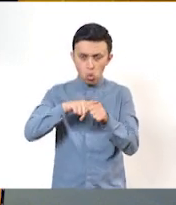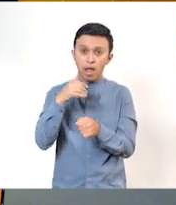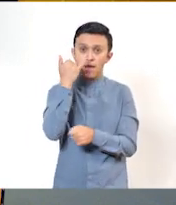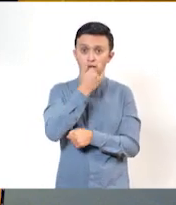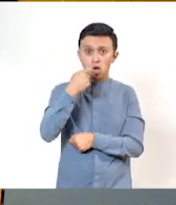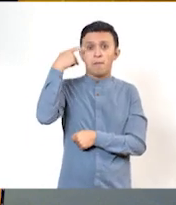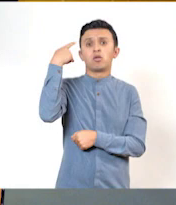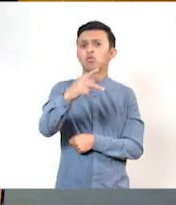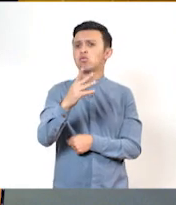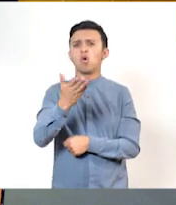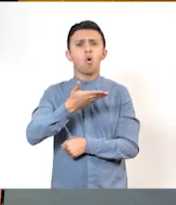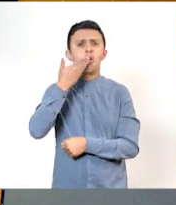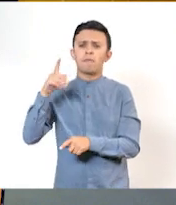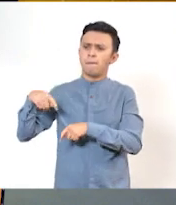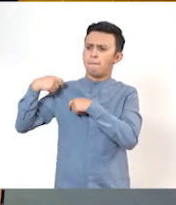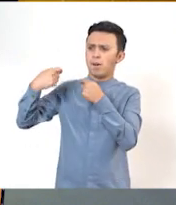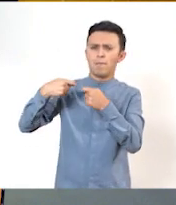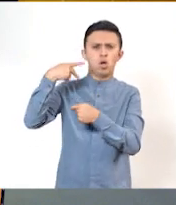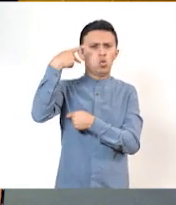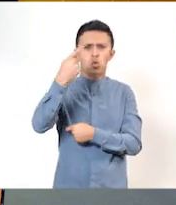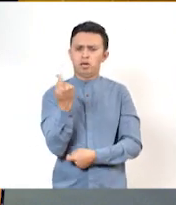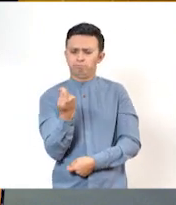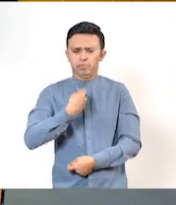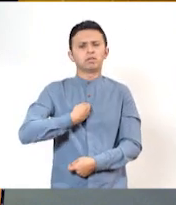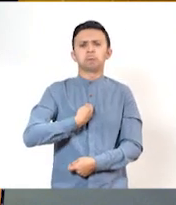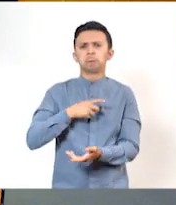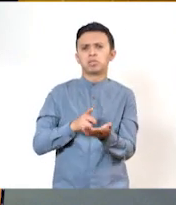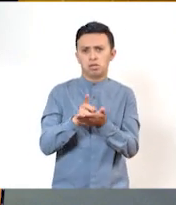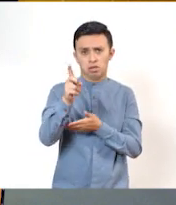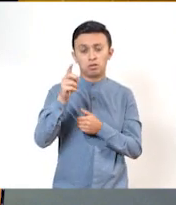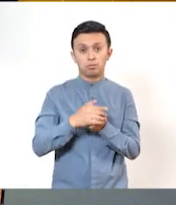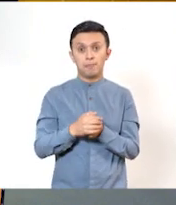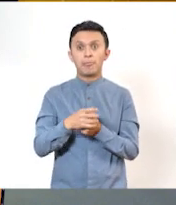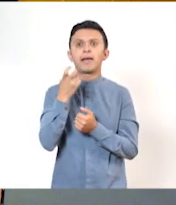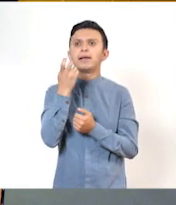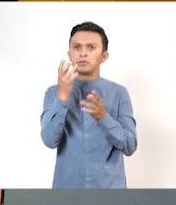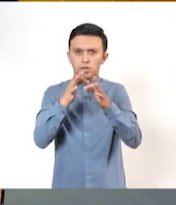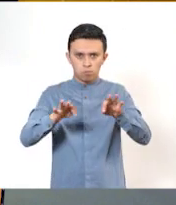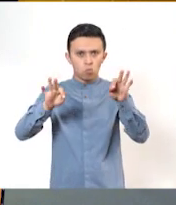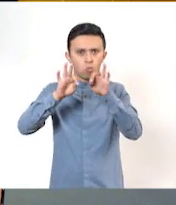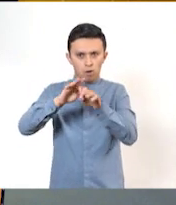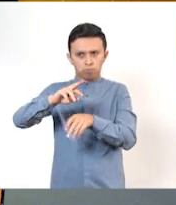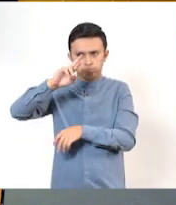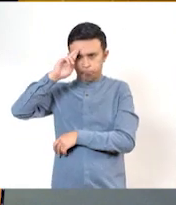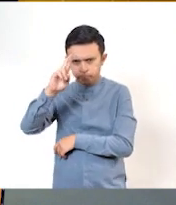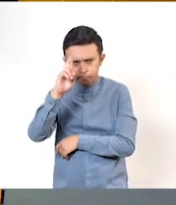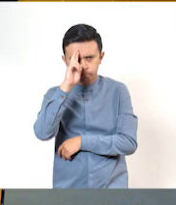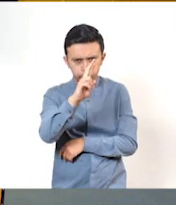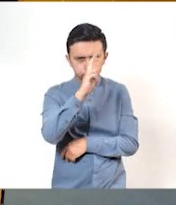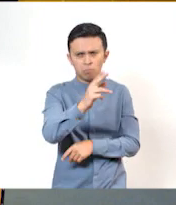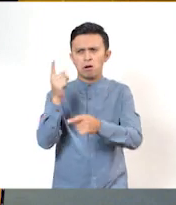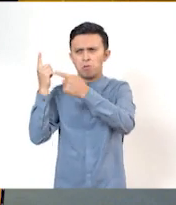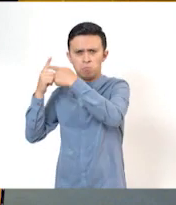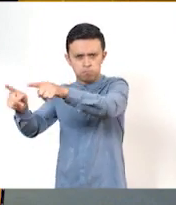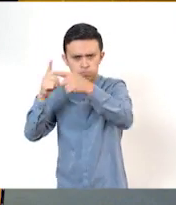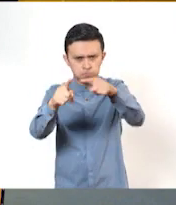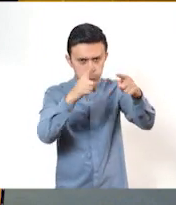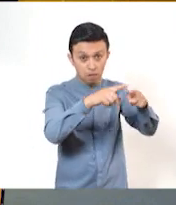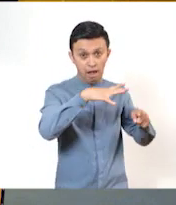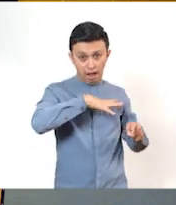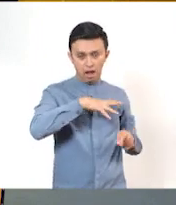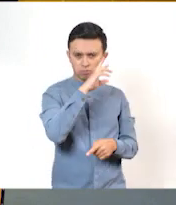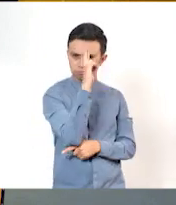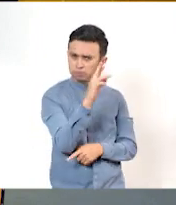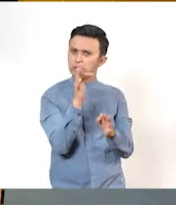sus tradiciones y costumbres, es decir, a su propia identidad. Y por lo mismo hay que respetar y valorar todas las culturas